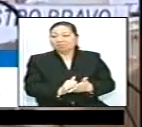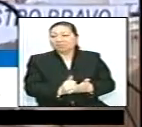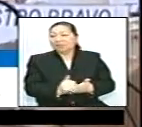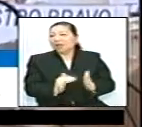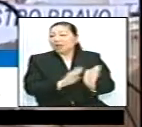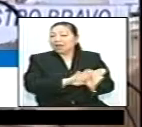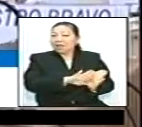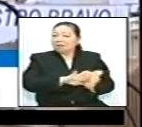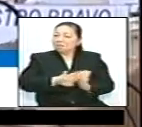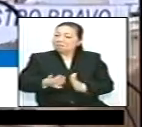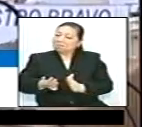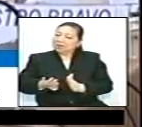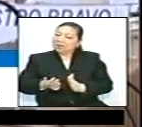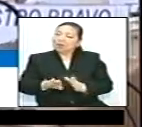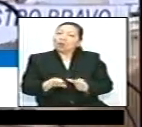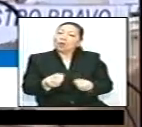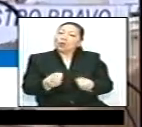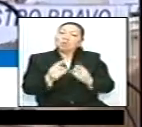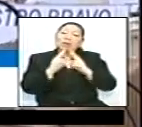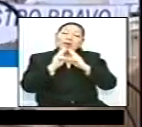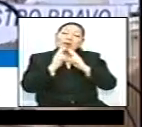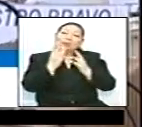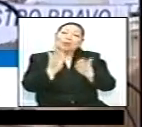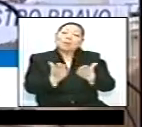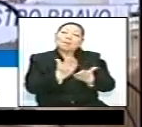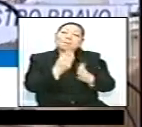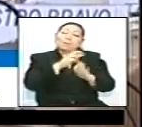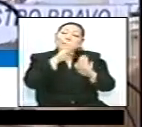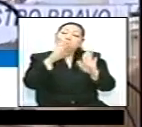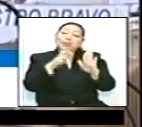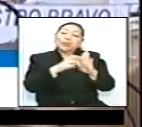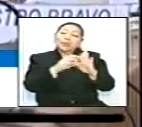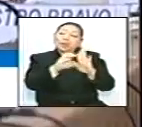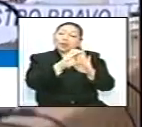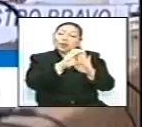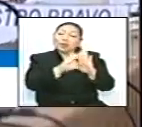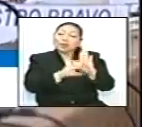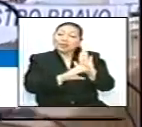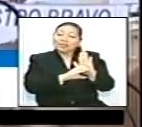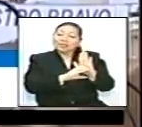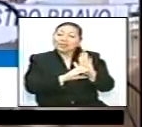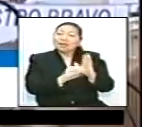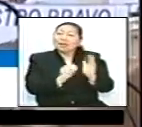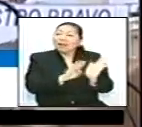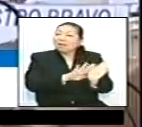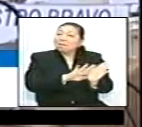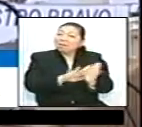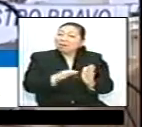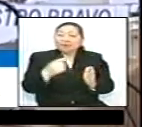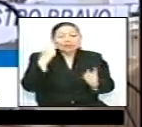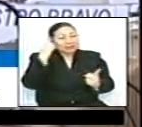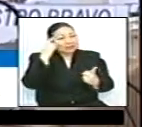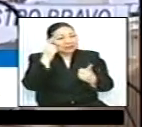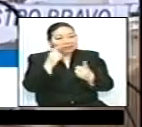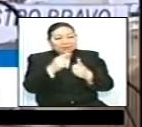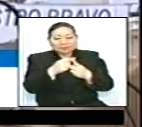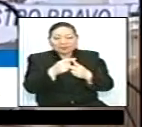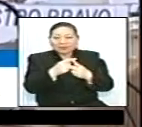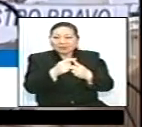al margen de cómo se resuelva el proyecto de ley de la reforma constitucional, sino mi enfoque más